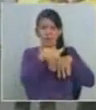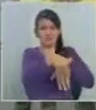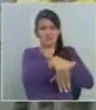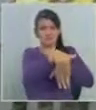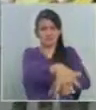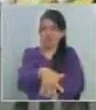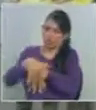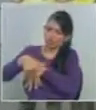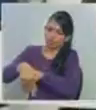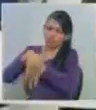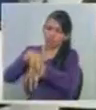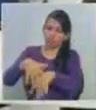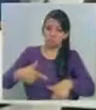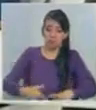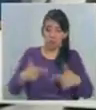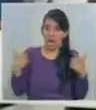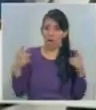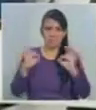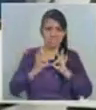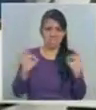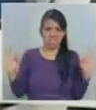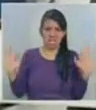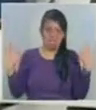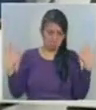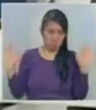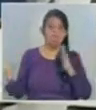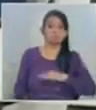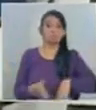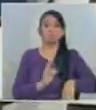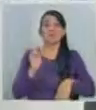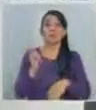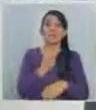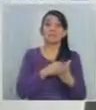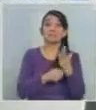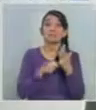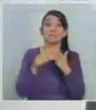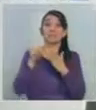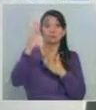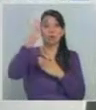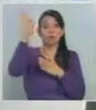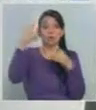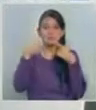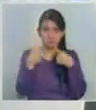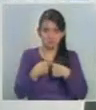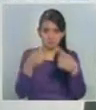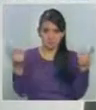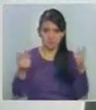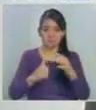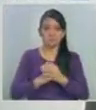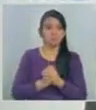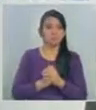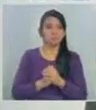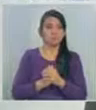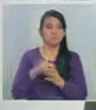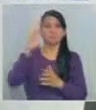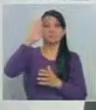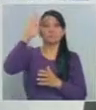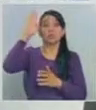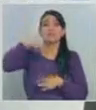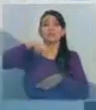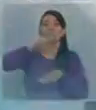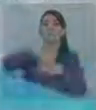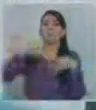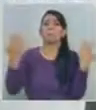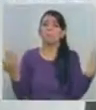desarmados. Así lo indicó el viceministro del Interior, Diego Fuentes. La disposición a la Policía Nacional es solamente